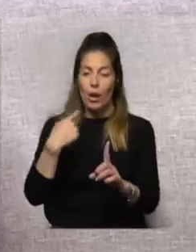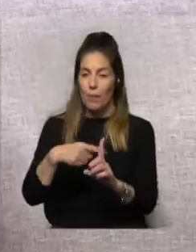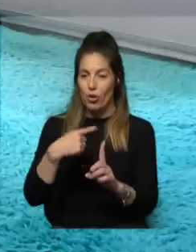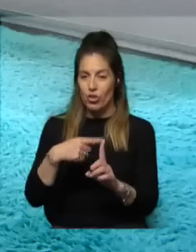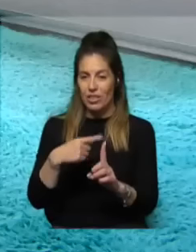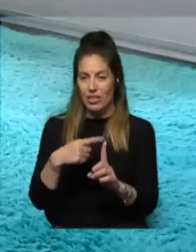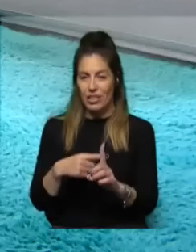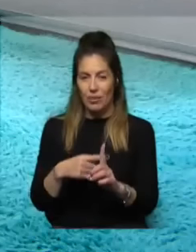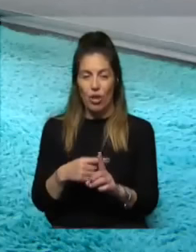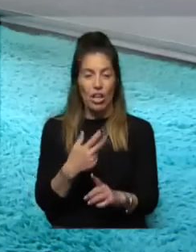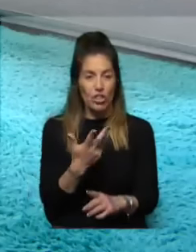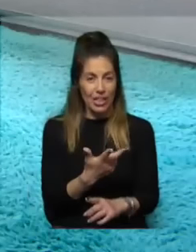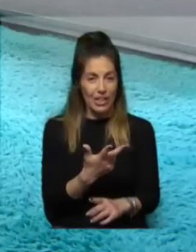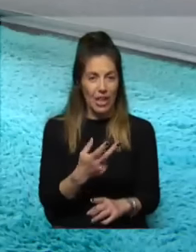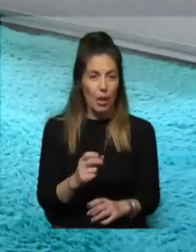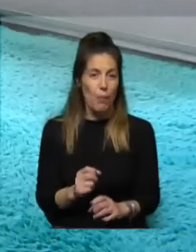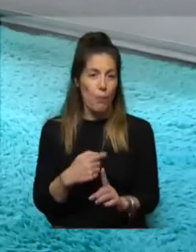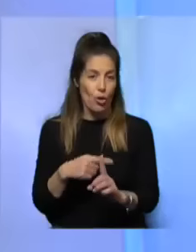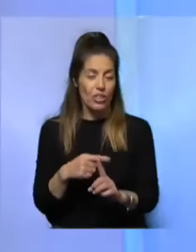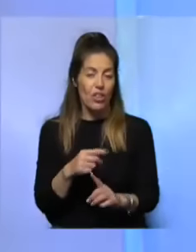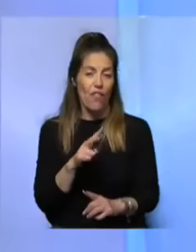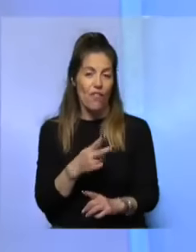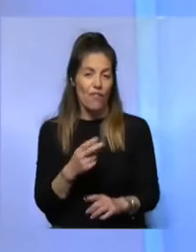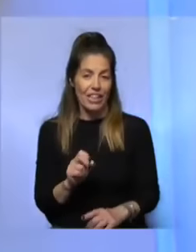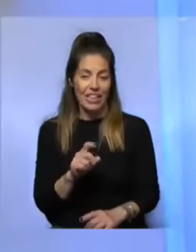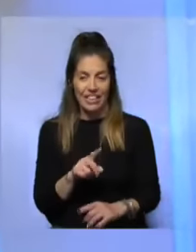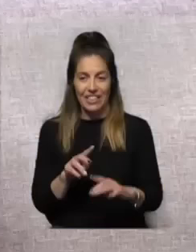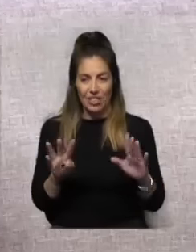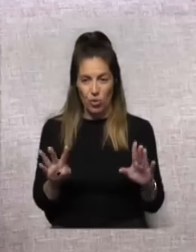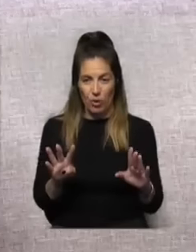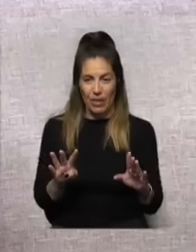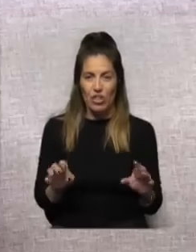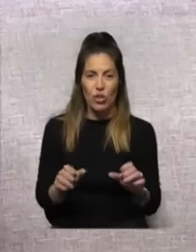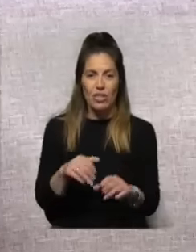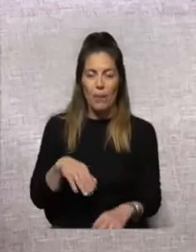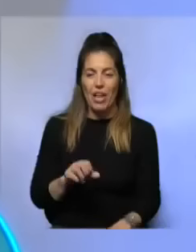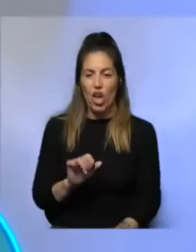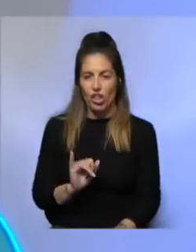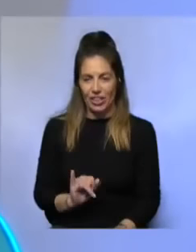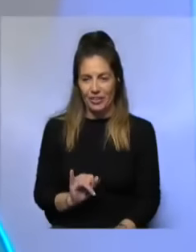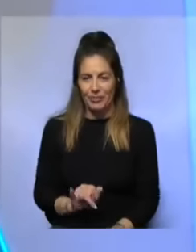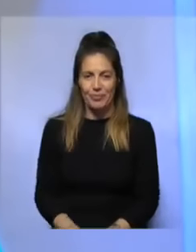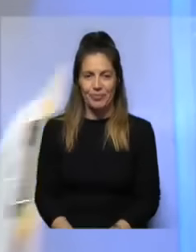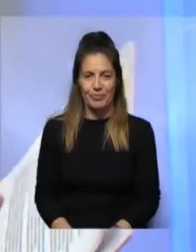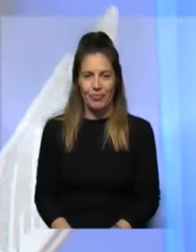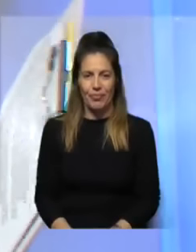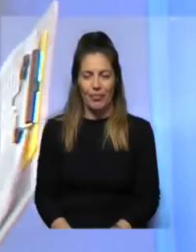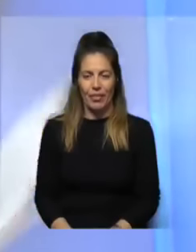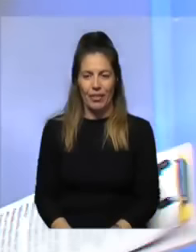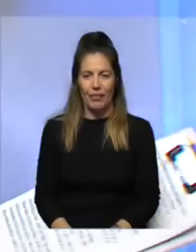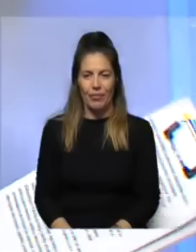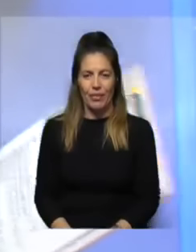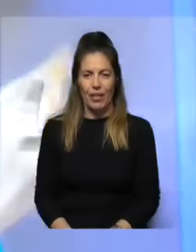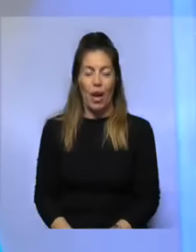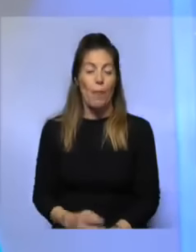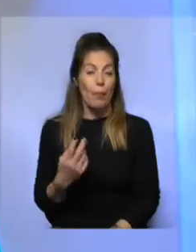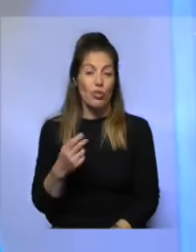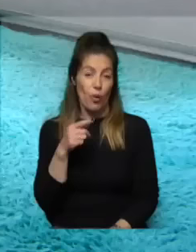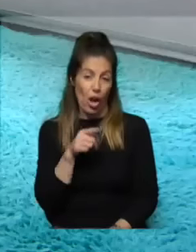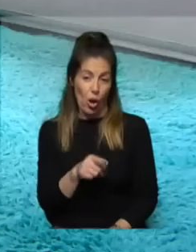tres las tengo positivas, pero 20, 19. Eso hace Meloni. En fin. A nosotros. Señores. Vamos a buscarlo a